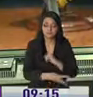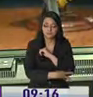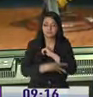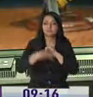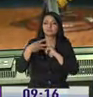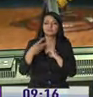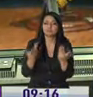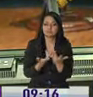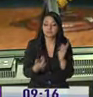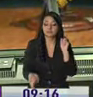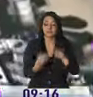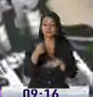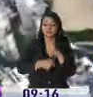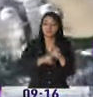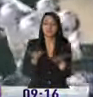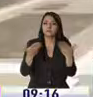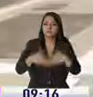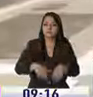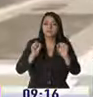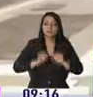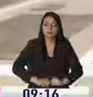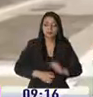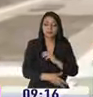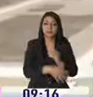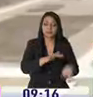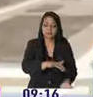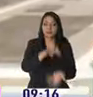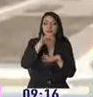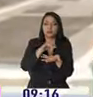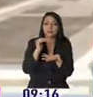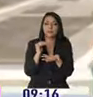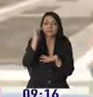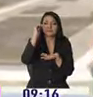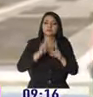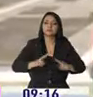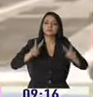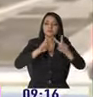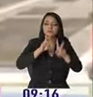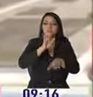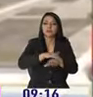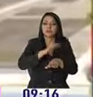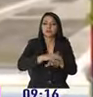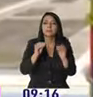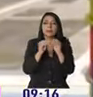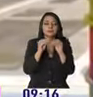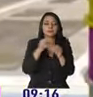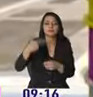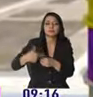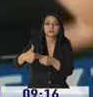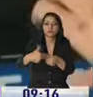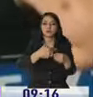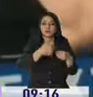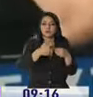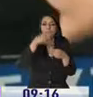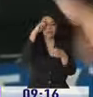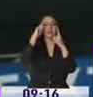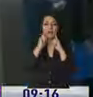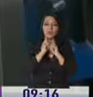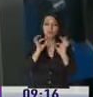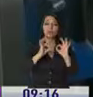esperanza que hasta fin de año se puede incrementar el precio del barril de petróleo debido al aumento en el consumo de combustibles en verano e